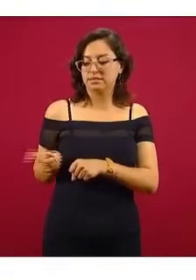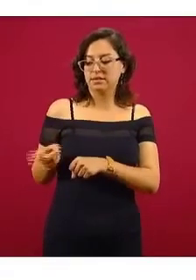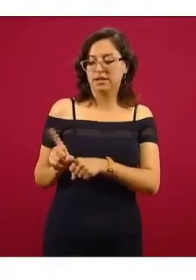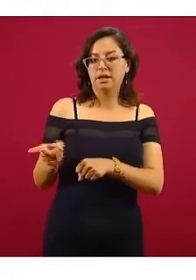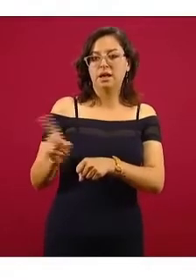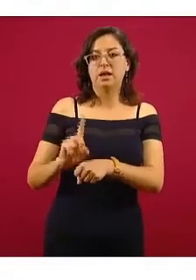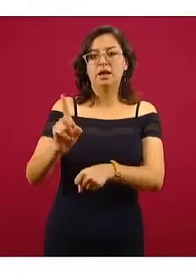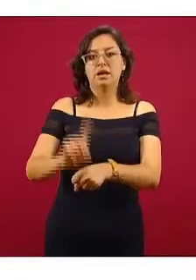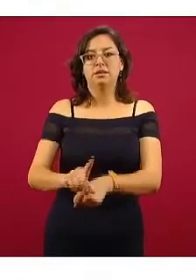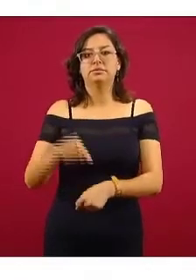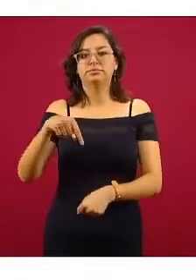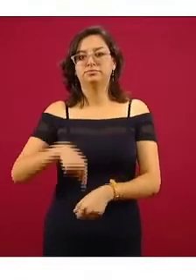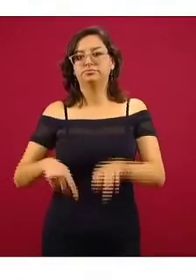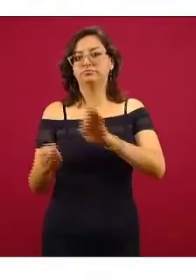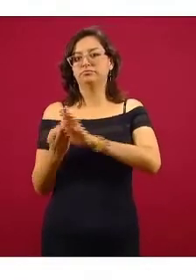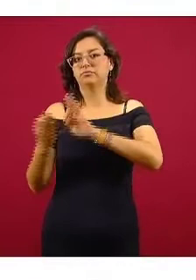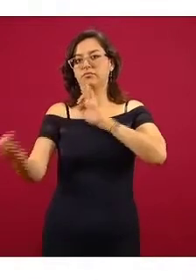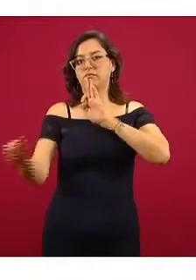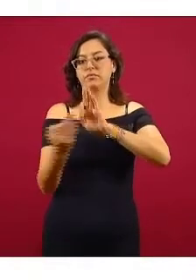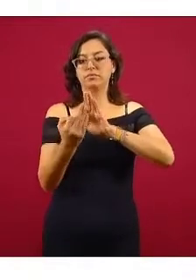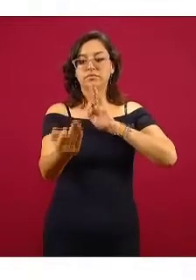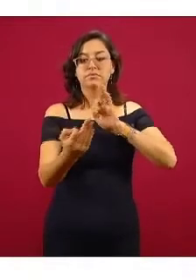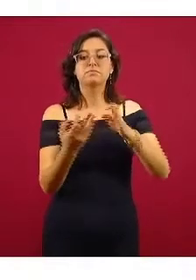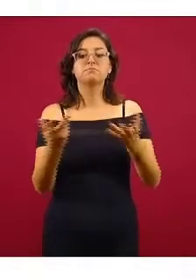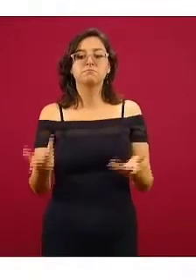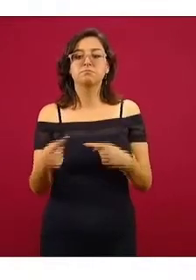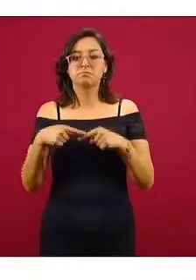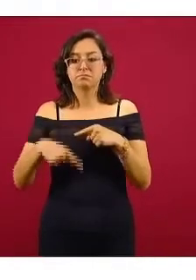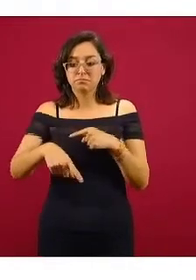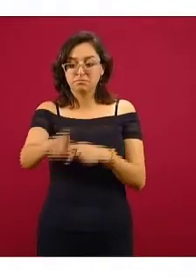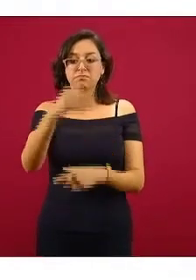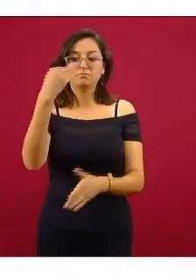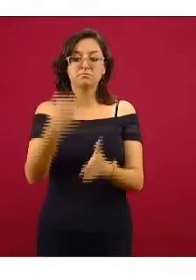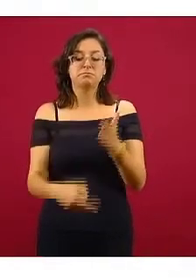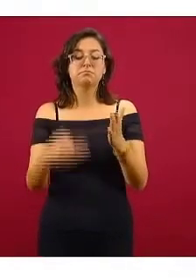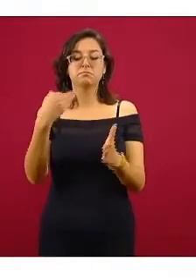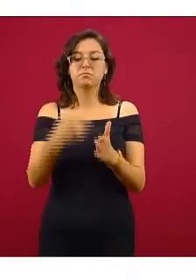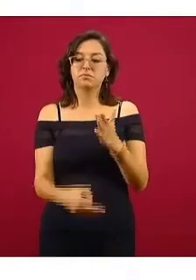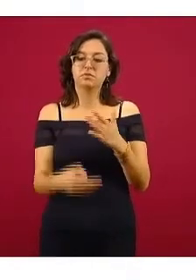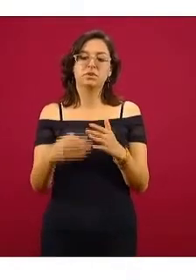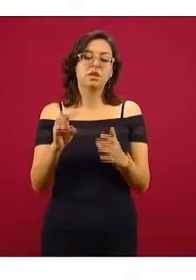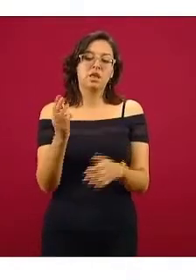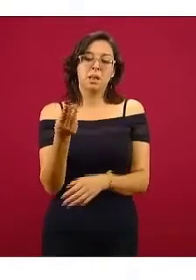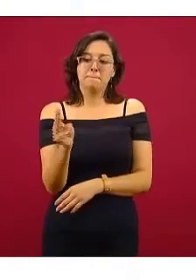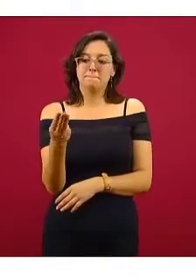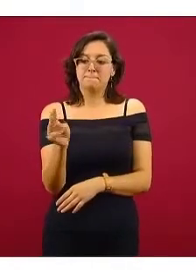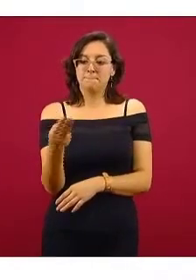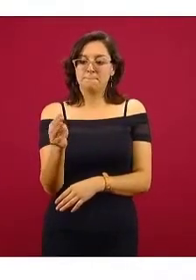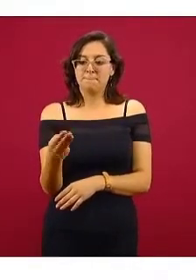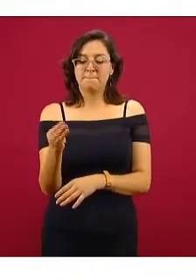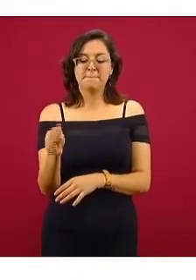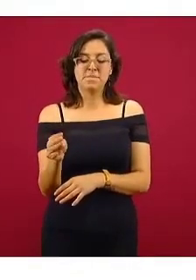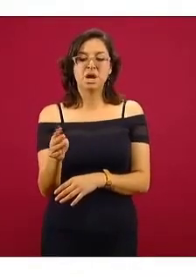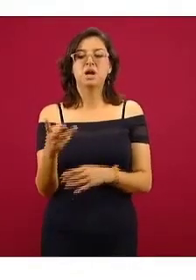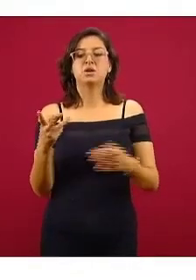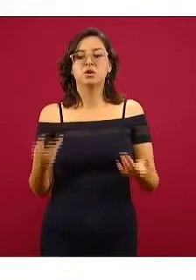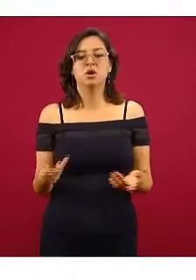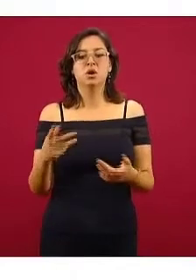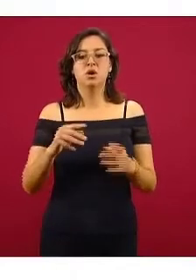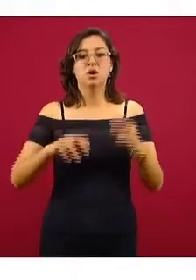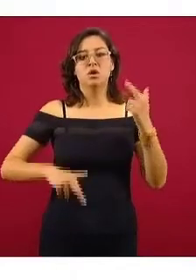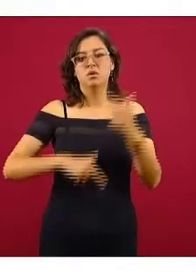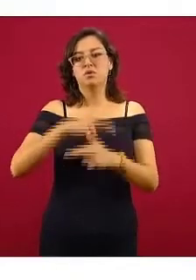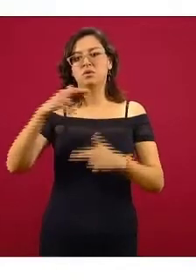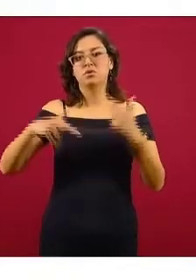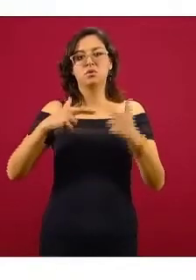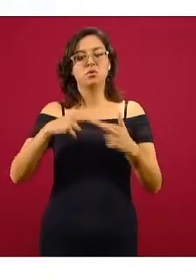Sana Distancia. Nos queda todavía prácticamente todo lo que resta del mes de mayo para la gran cantidad de municipios en el